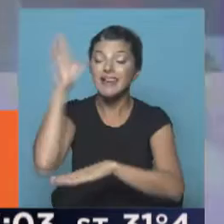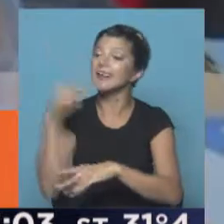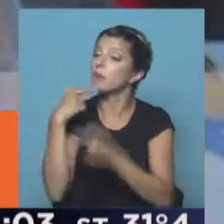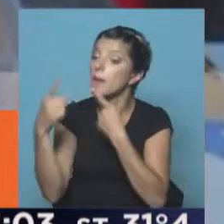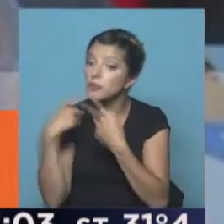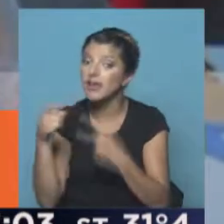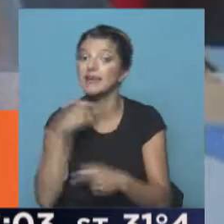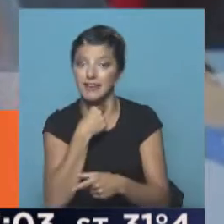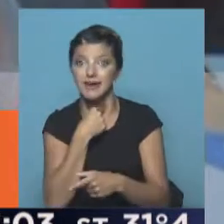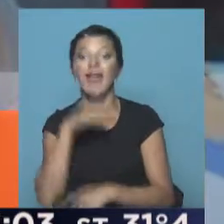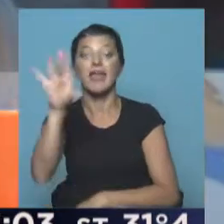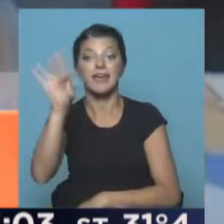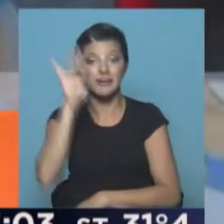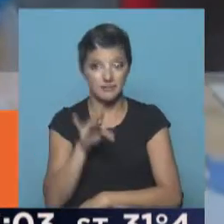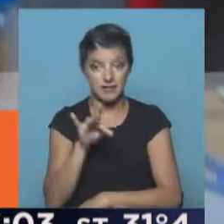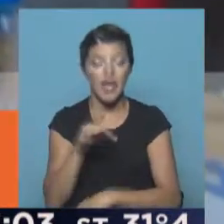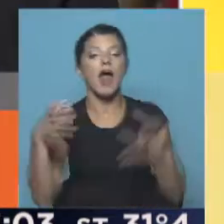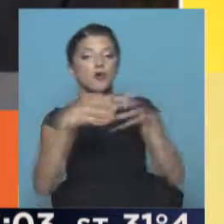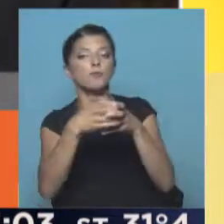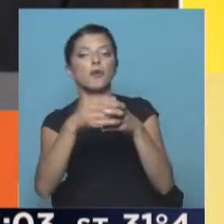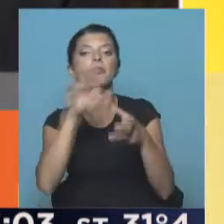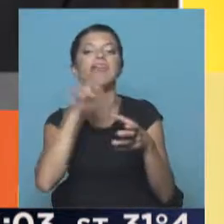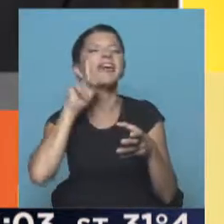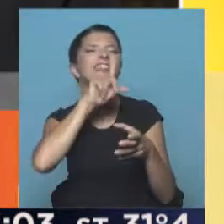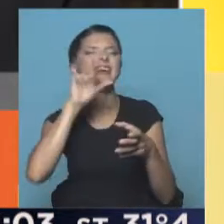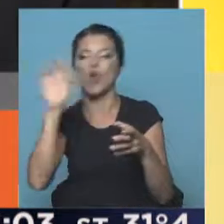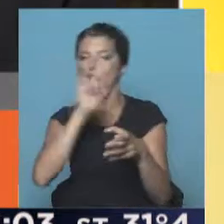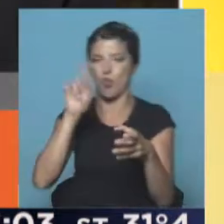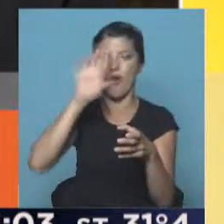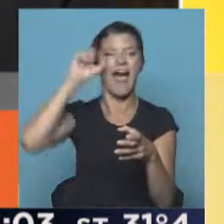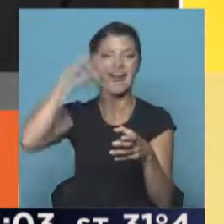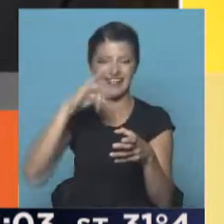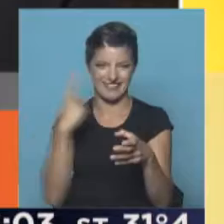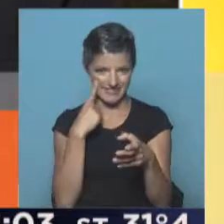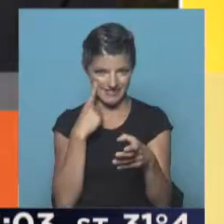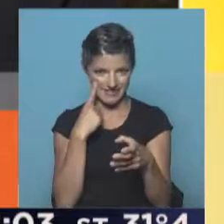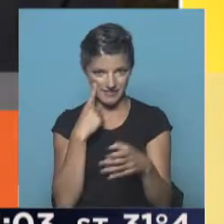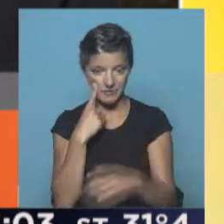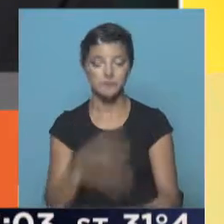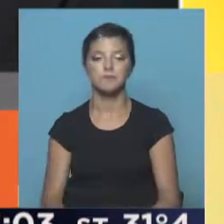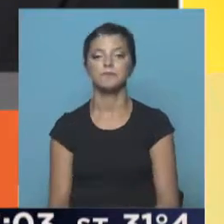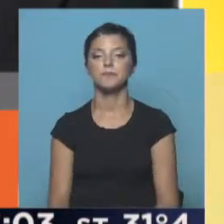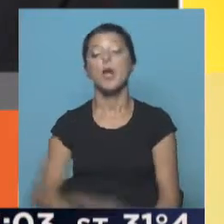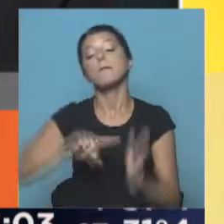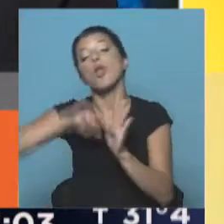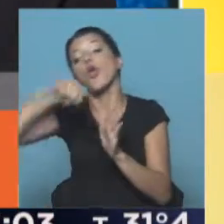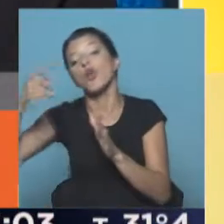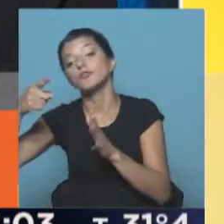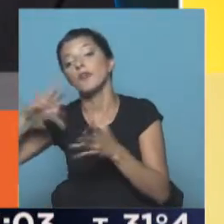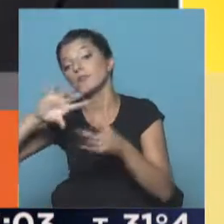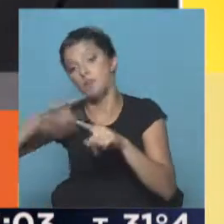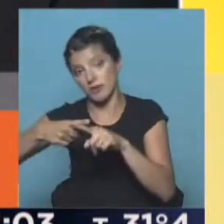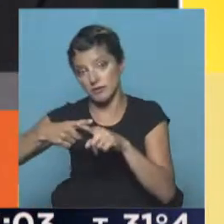quieren votar por el partido de Beppe Grillo, y sin embargo el resto del sistema político